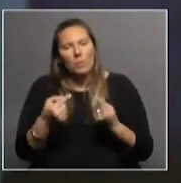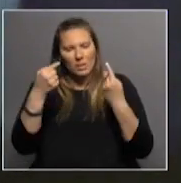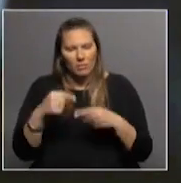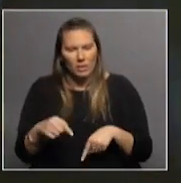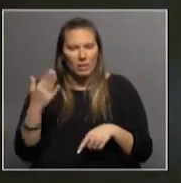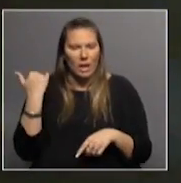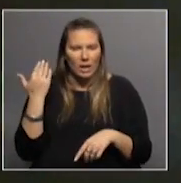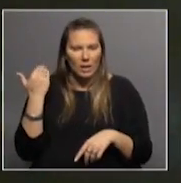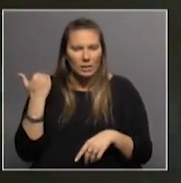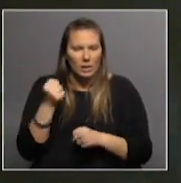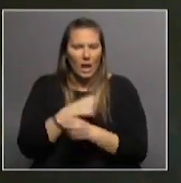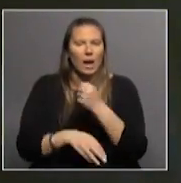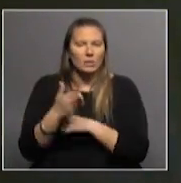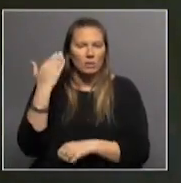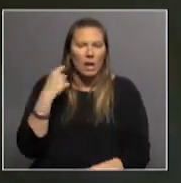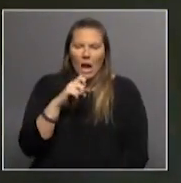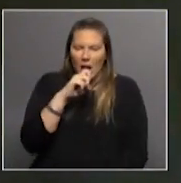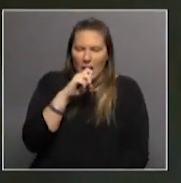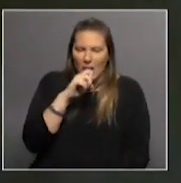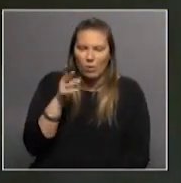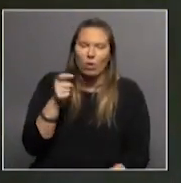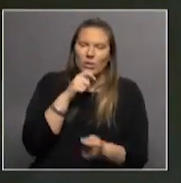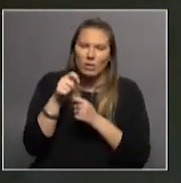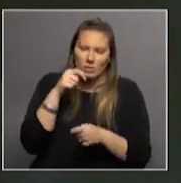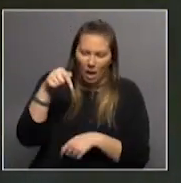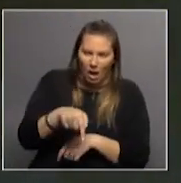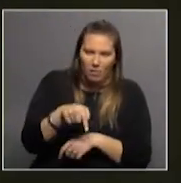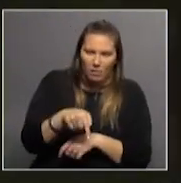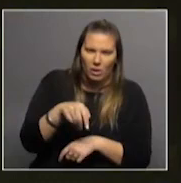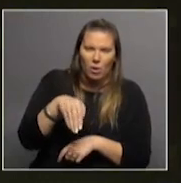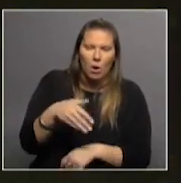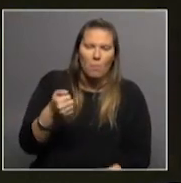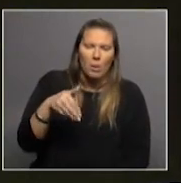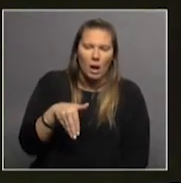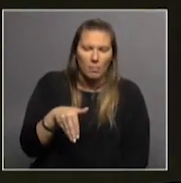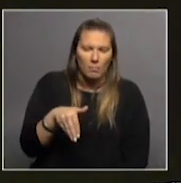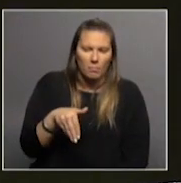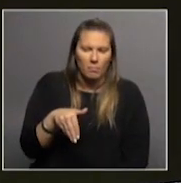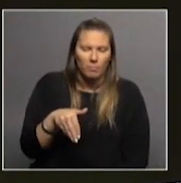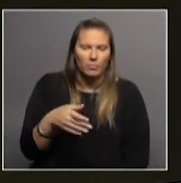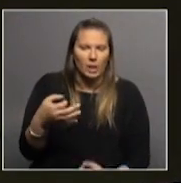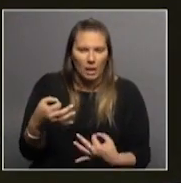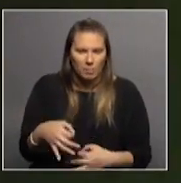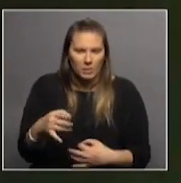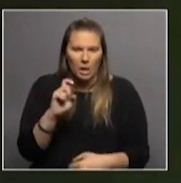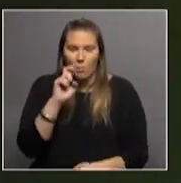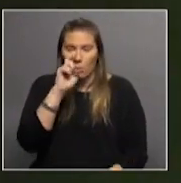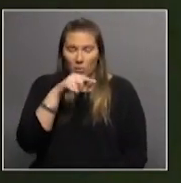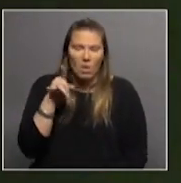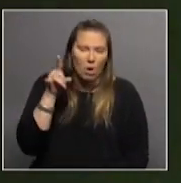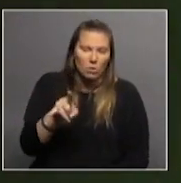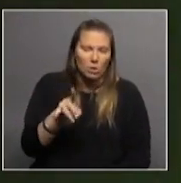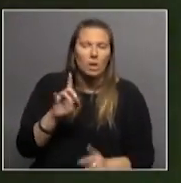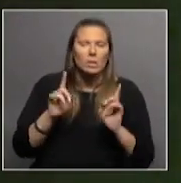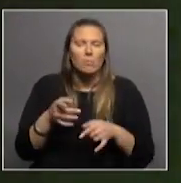del enojo así hace un par de años este coro cuando te entrevisté ha llegado abajo en el más claro para los parciales en el de montevideo rock y